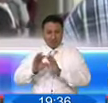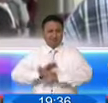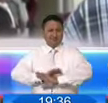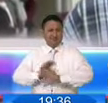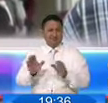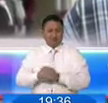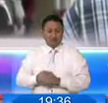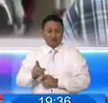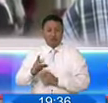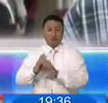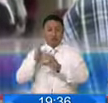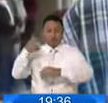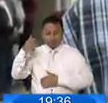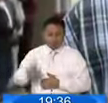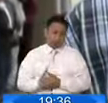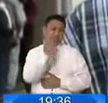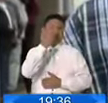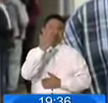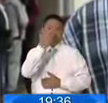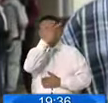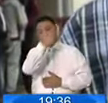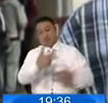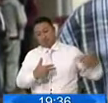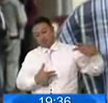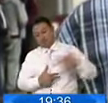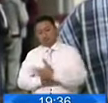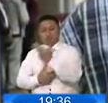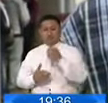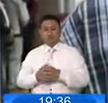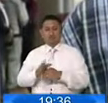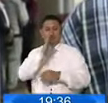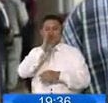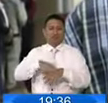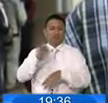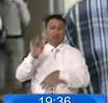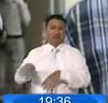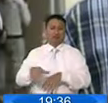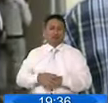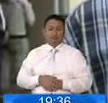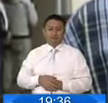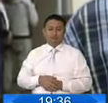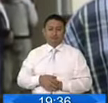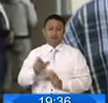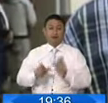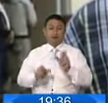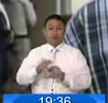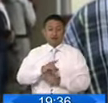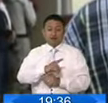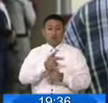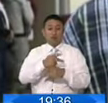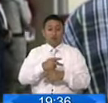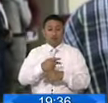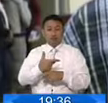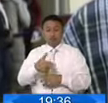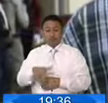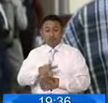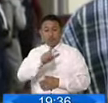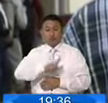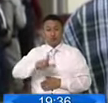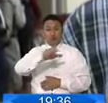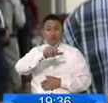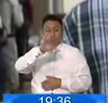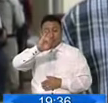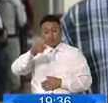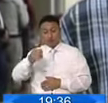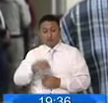sube los buses para arriba es abandonado totalmente las viviendas la gente baja con productos los días de lunes